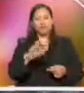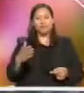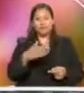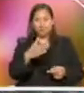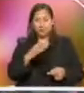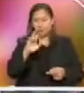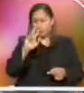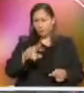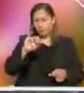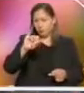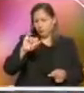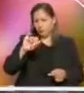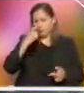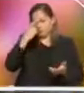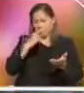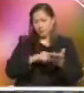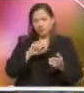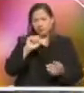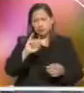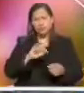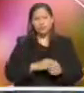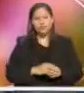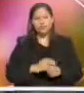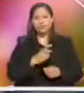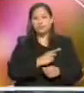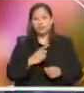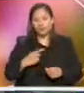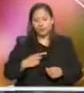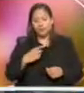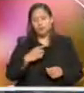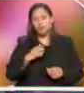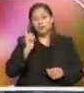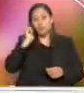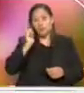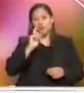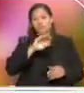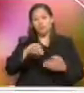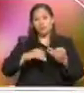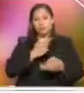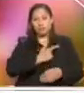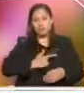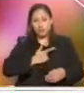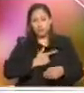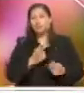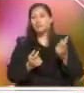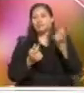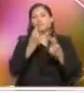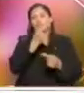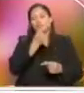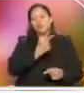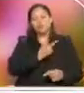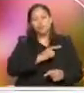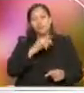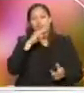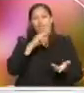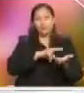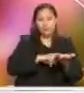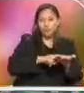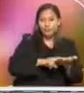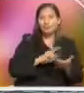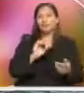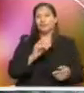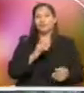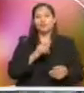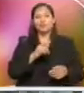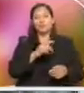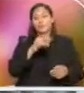¿no es así? Sí, yo creo que sí. Debería ser que a todos les guste, ¿no? Pero bueno, hay niños que no les gusta el aguacate, no sé, Claro. eso para mí